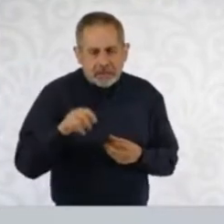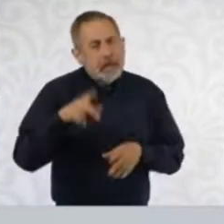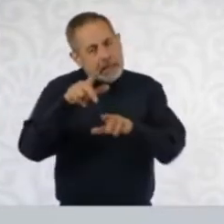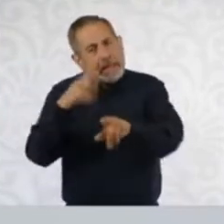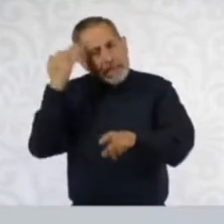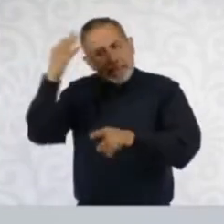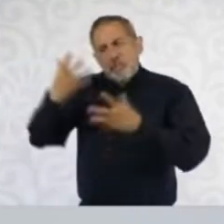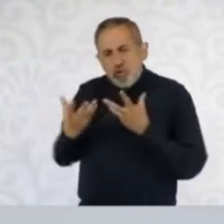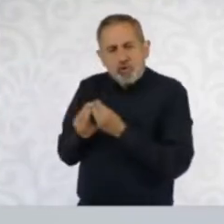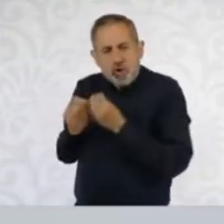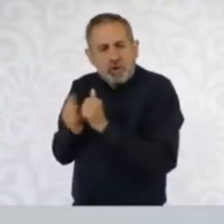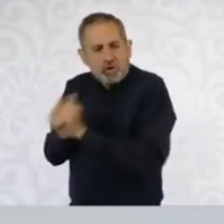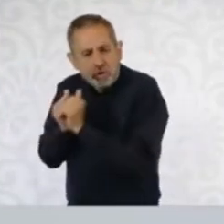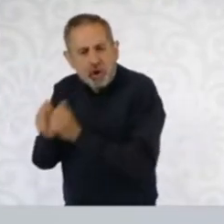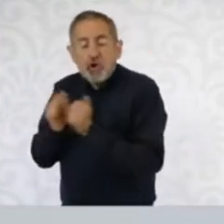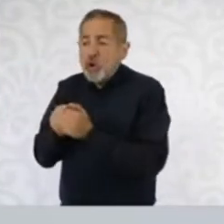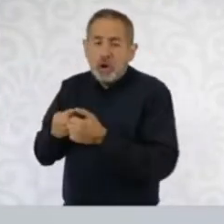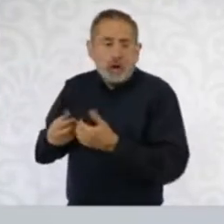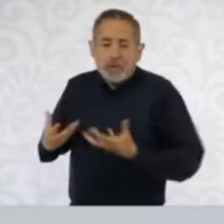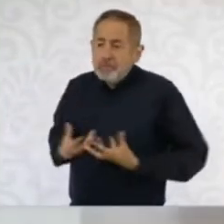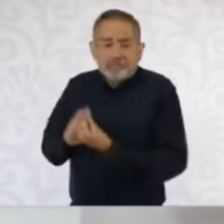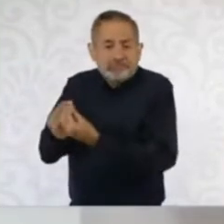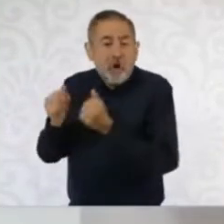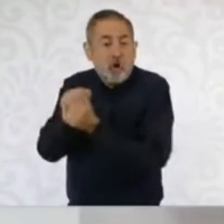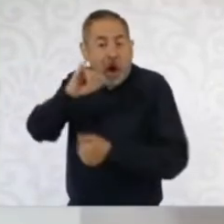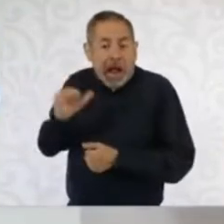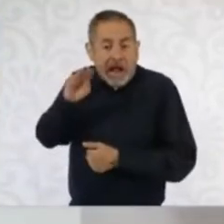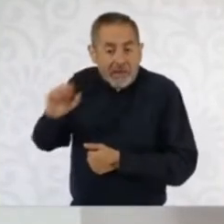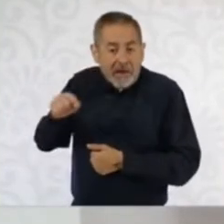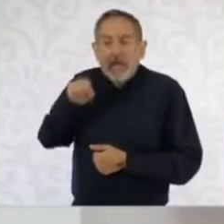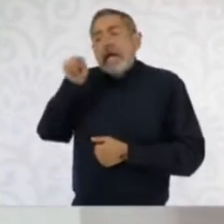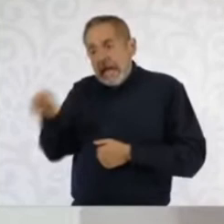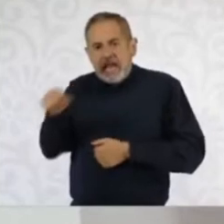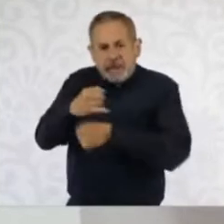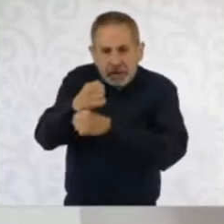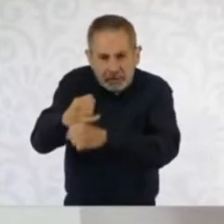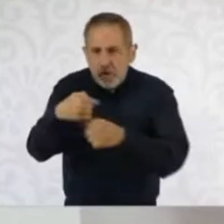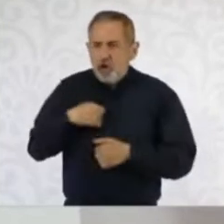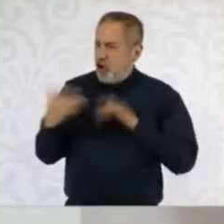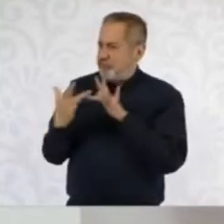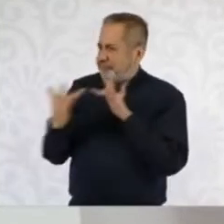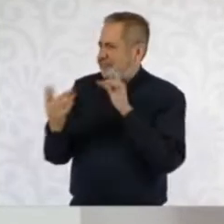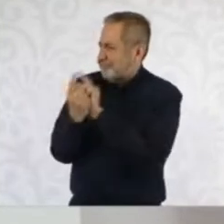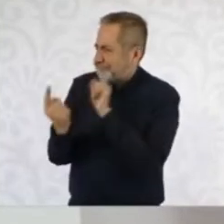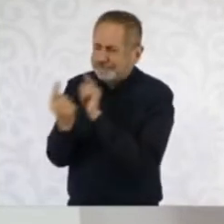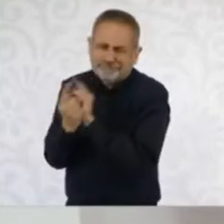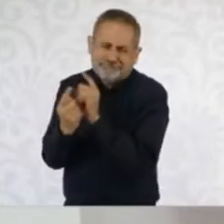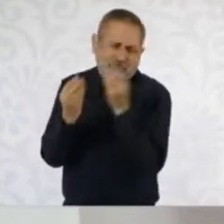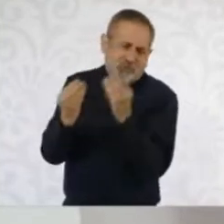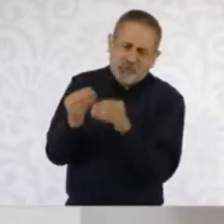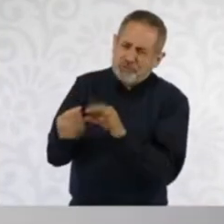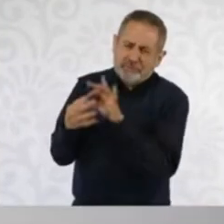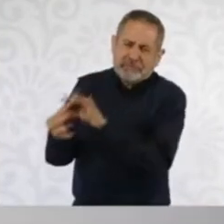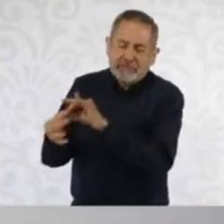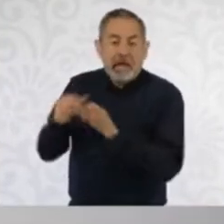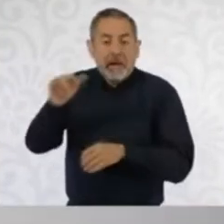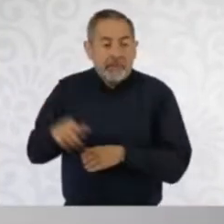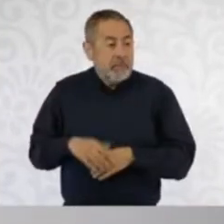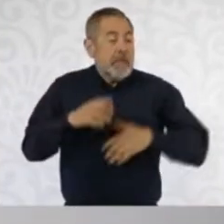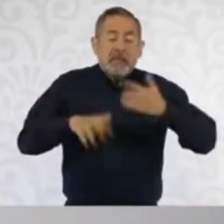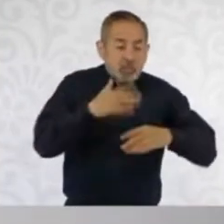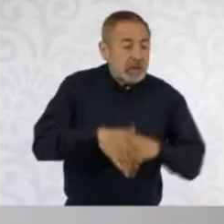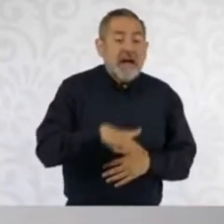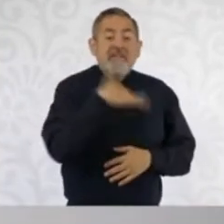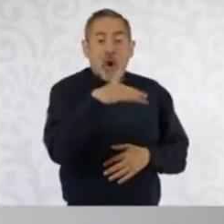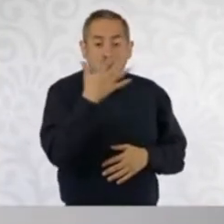conocíamos de antes, pero convivimos mucho con Jaime, ¿no? Porque yo era vocera y él estaba haciendo esas investigaciones y varias veces nos reunimos. Cuando viene el fraude